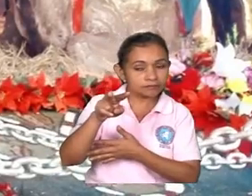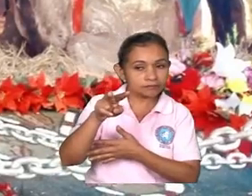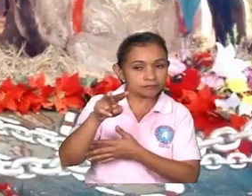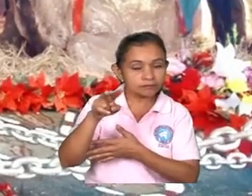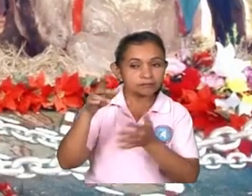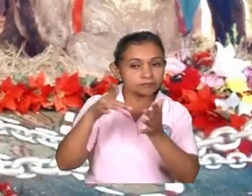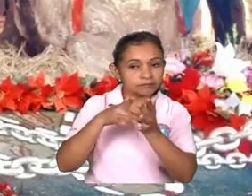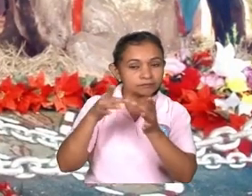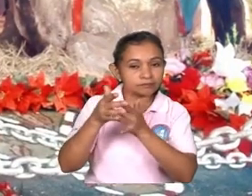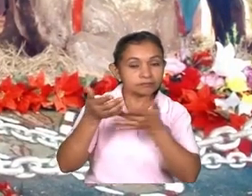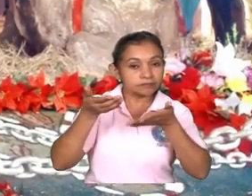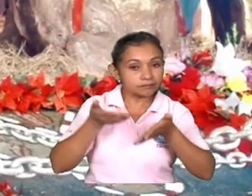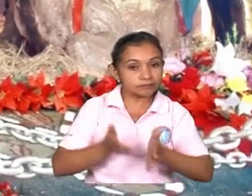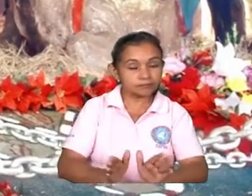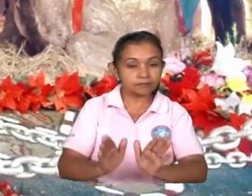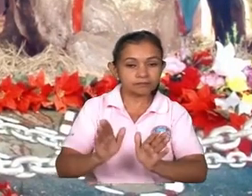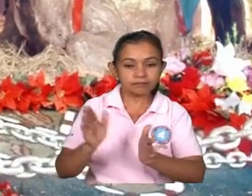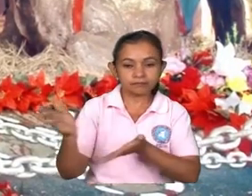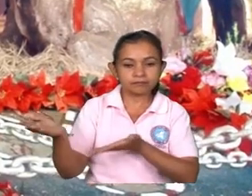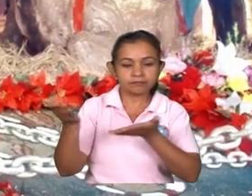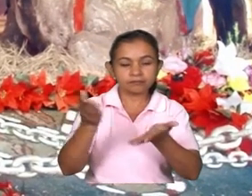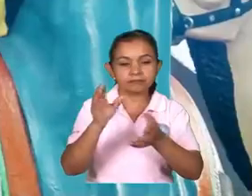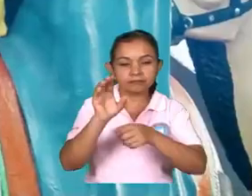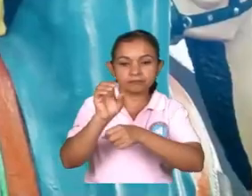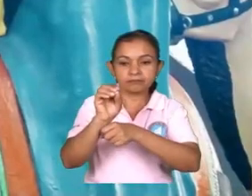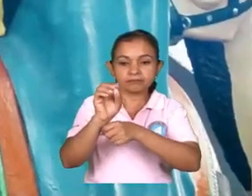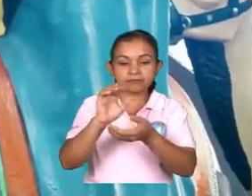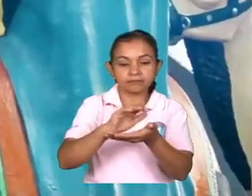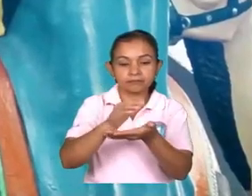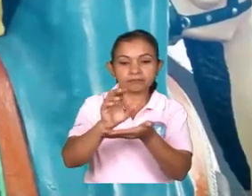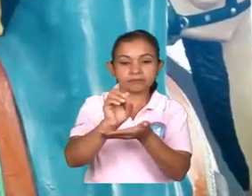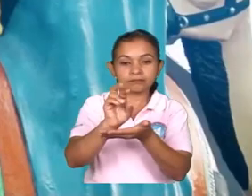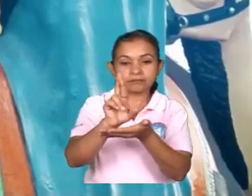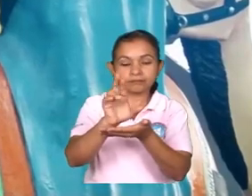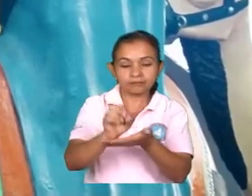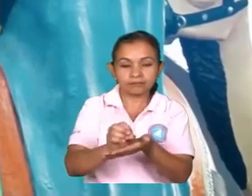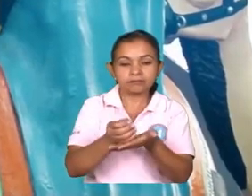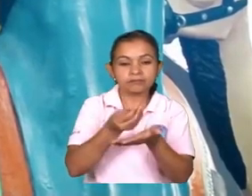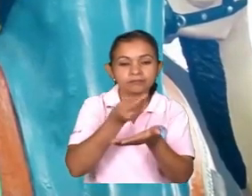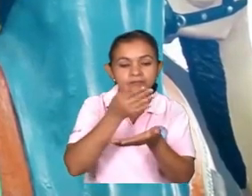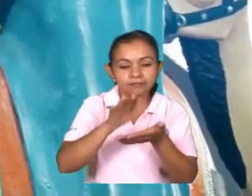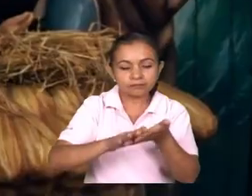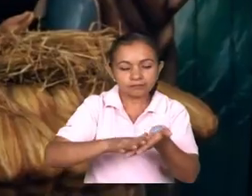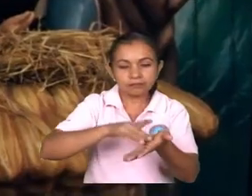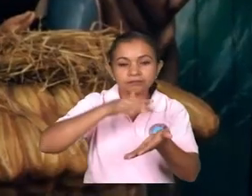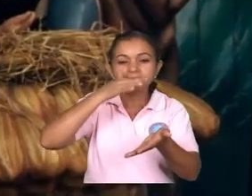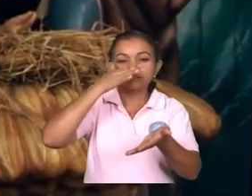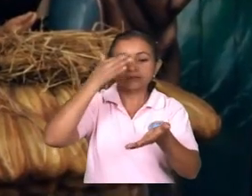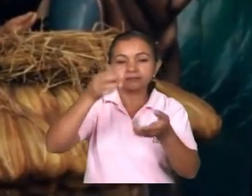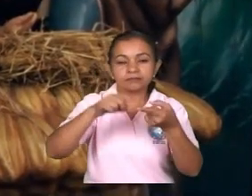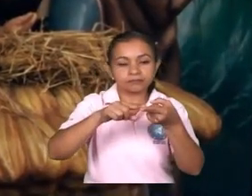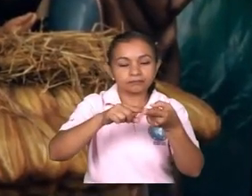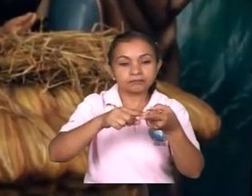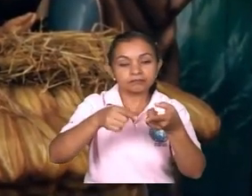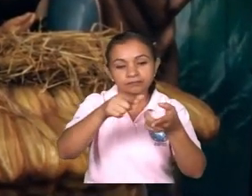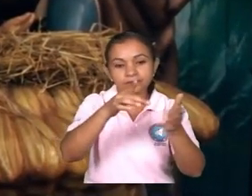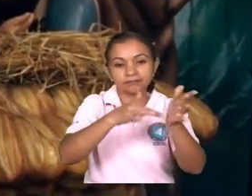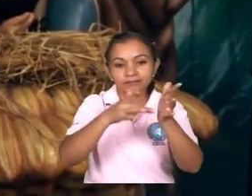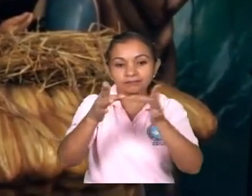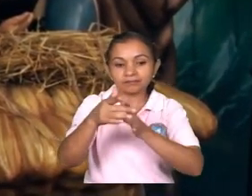el Salvador, llevaron presentes como oro, incienso y mirra hasta el humilde pesebre donde se encontraba